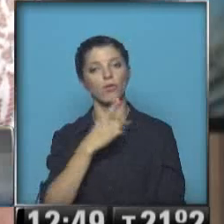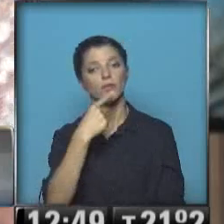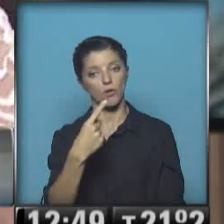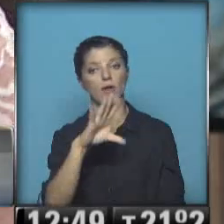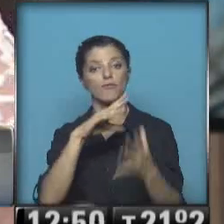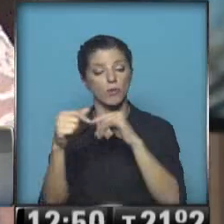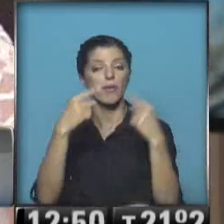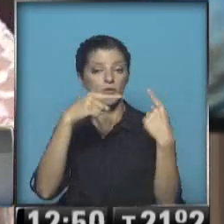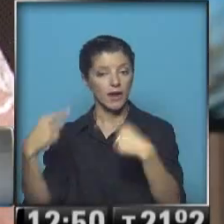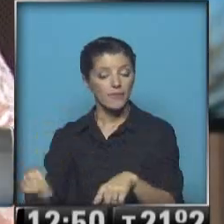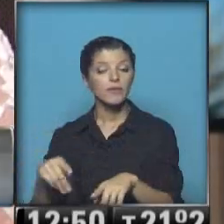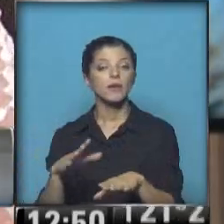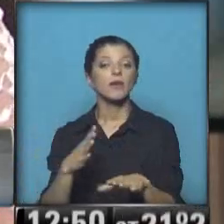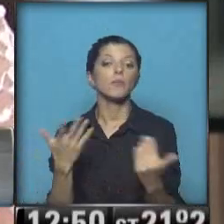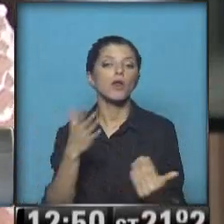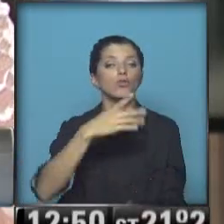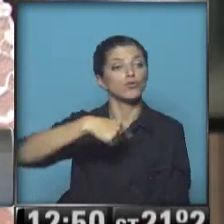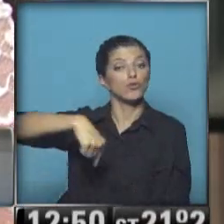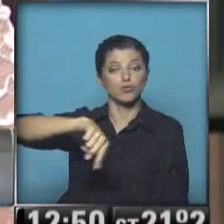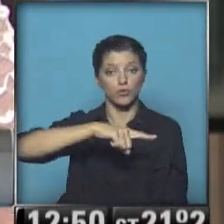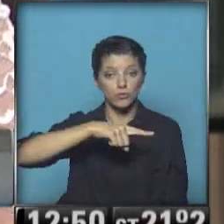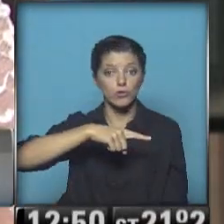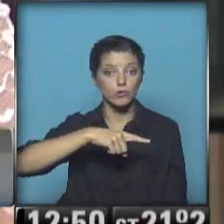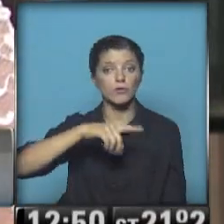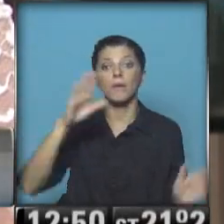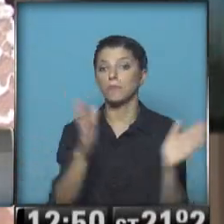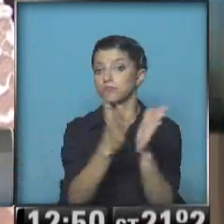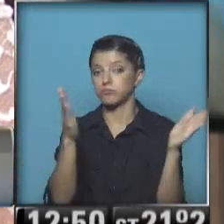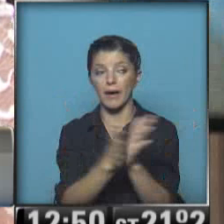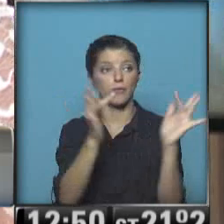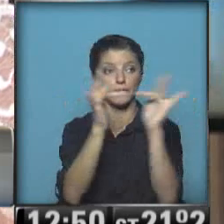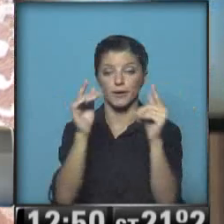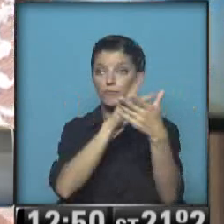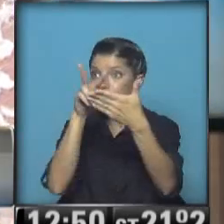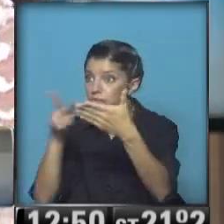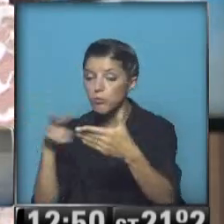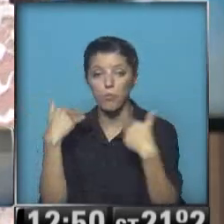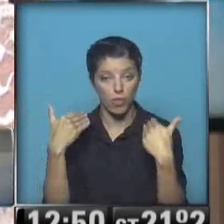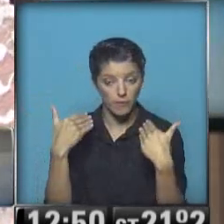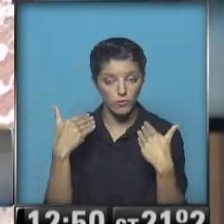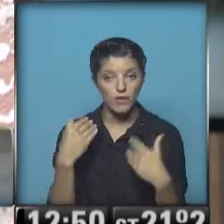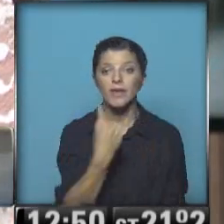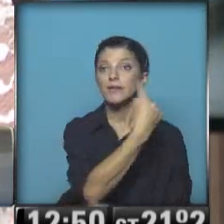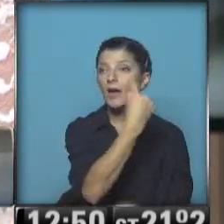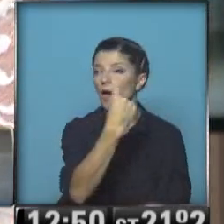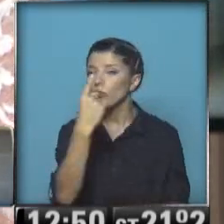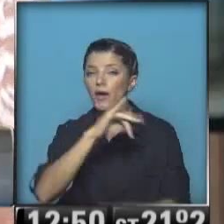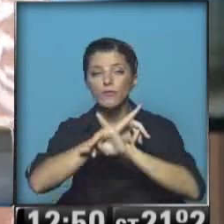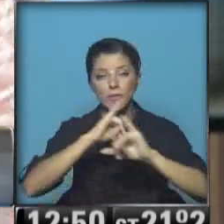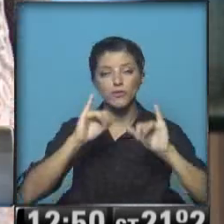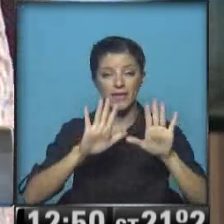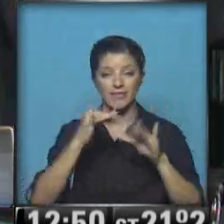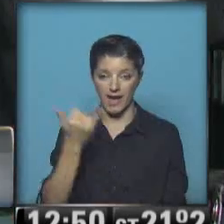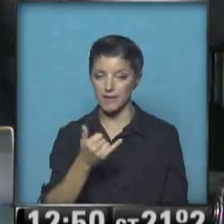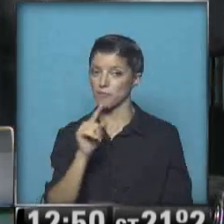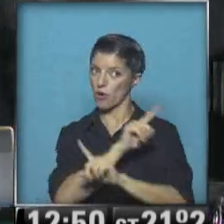que nosotros leemos por ahí en en distintos e páginas web o qué sé yo y donde van dando información de ese tipo pero que no